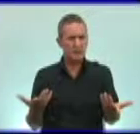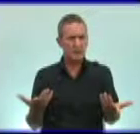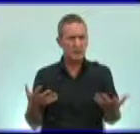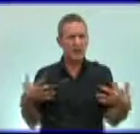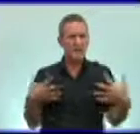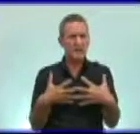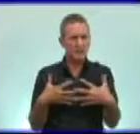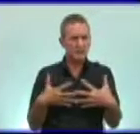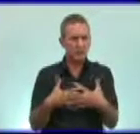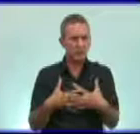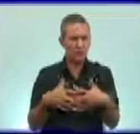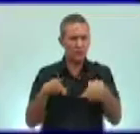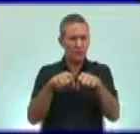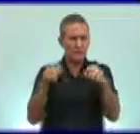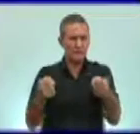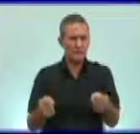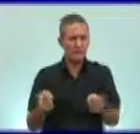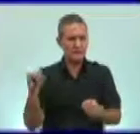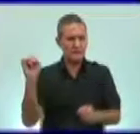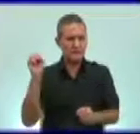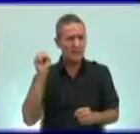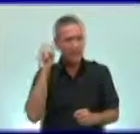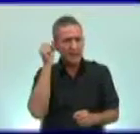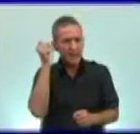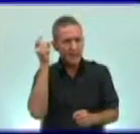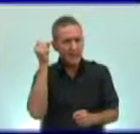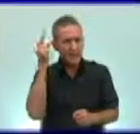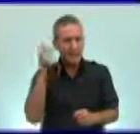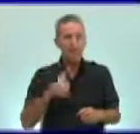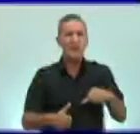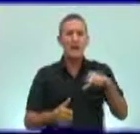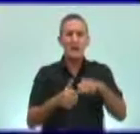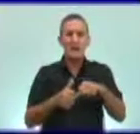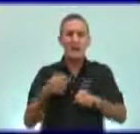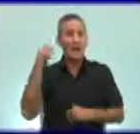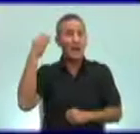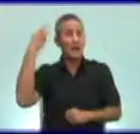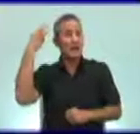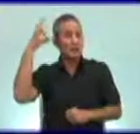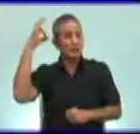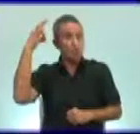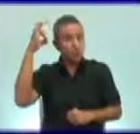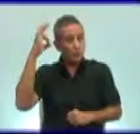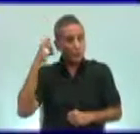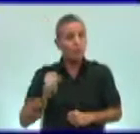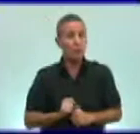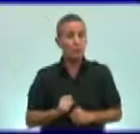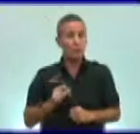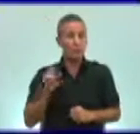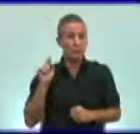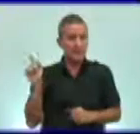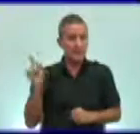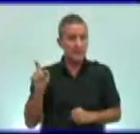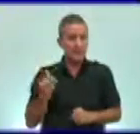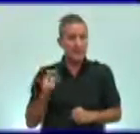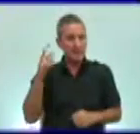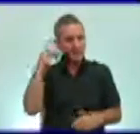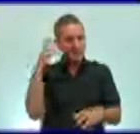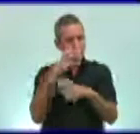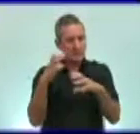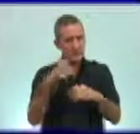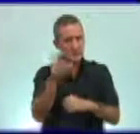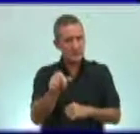ideas y los comportamientos? Que en su lógica es el creador de las 3 leyes de la